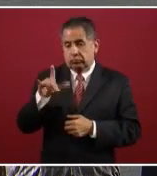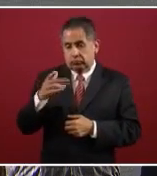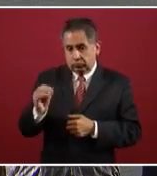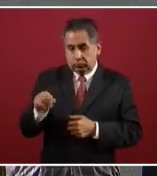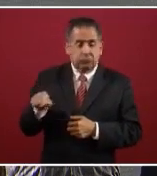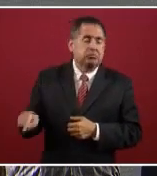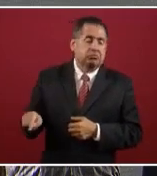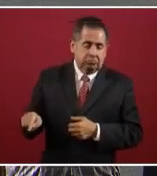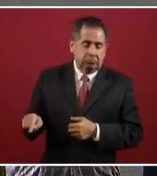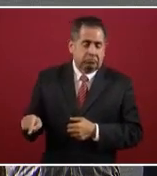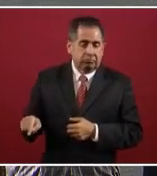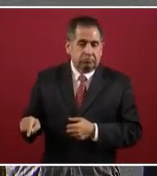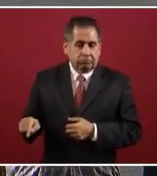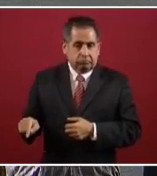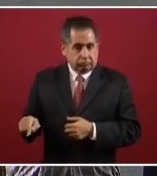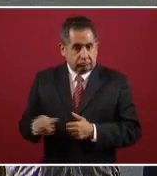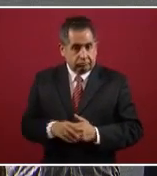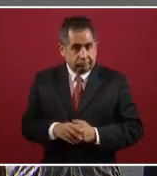y es